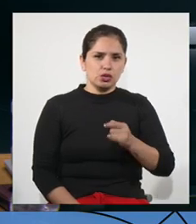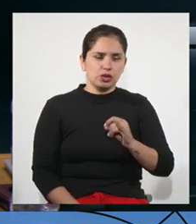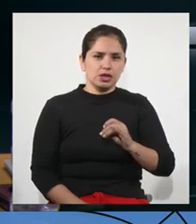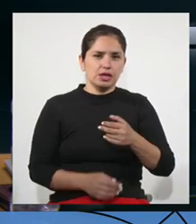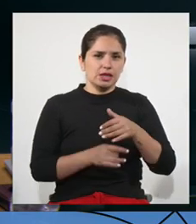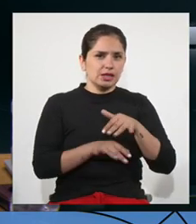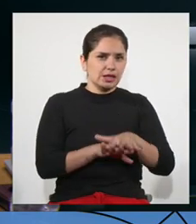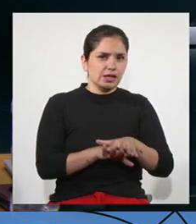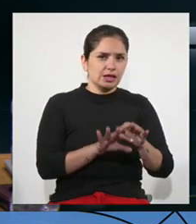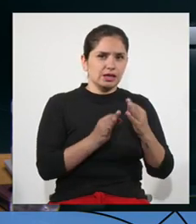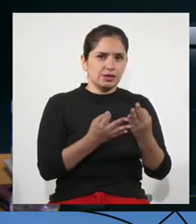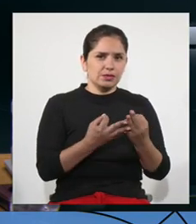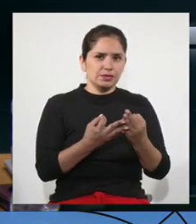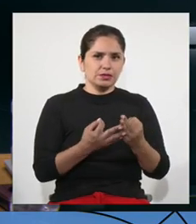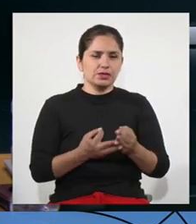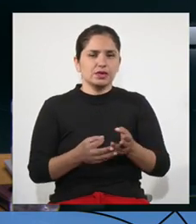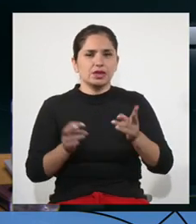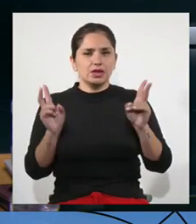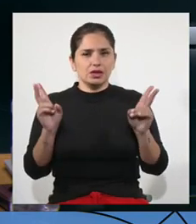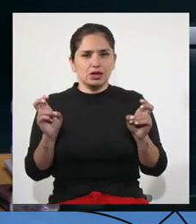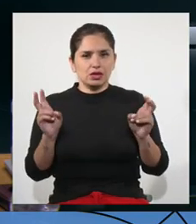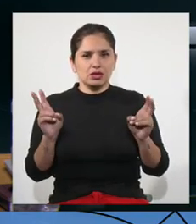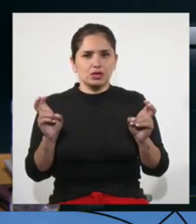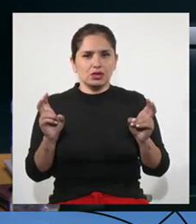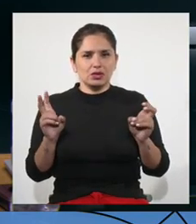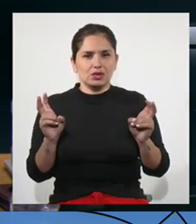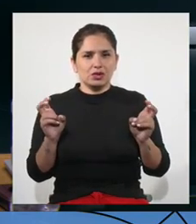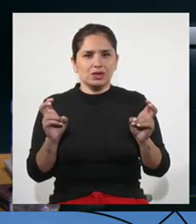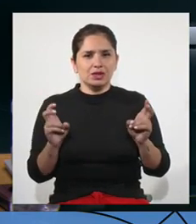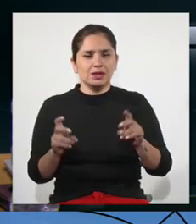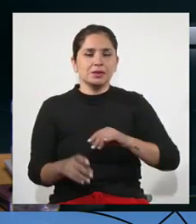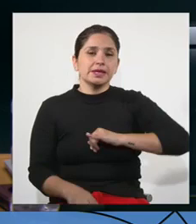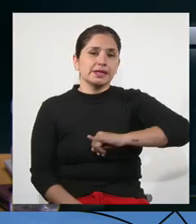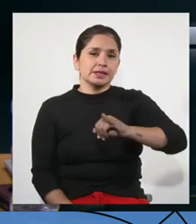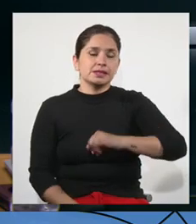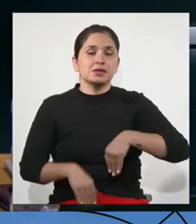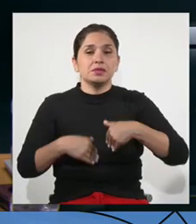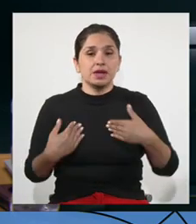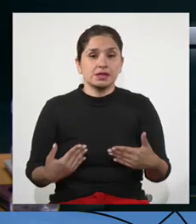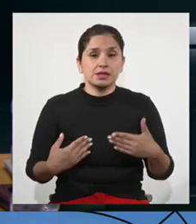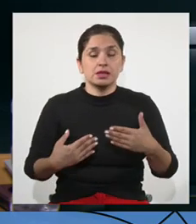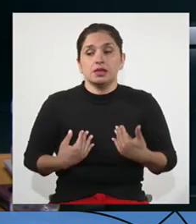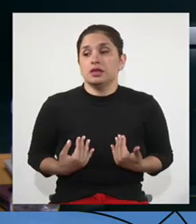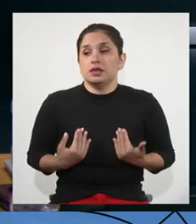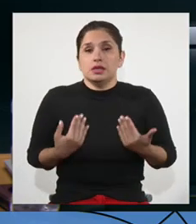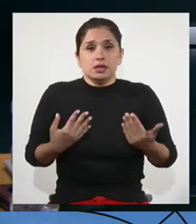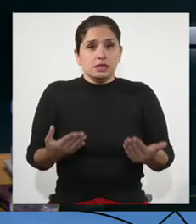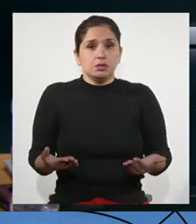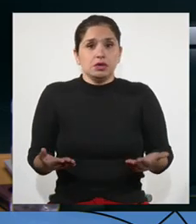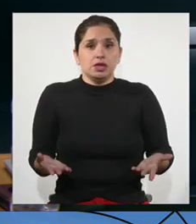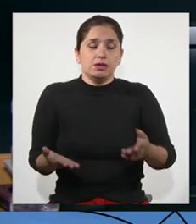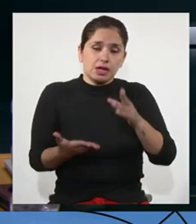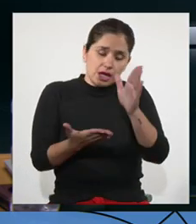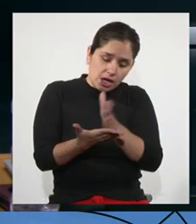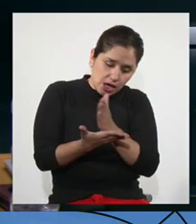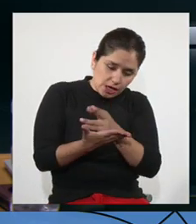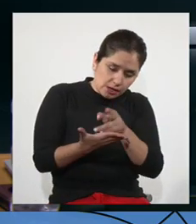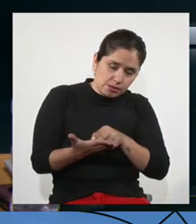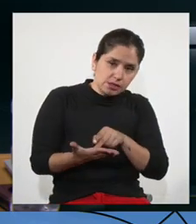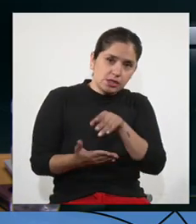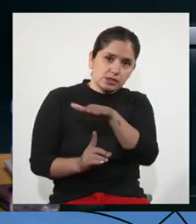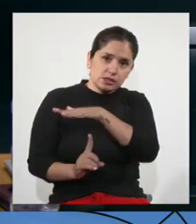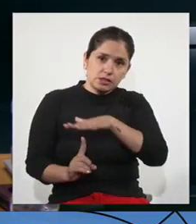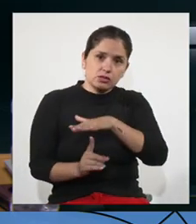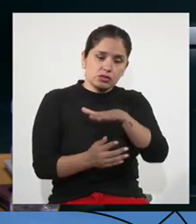de hecho, siempre es así y es por eso que estamos disponibles, si le parece, a revisar caso a caso,